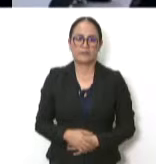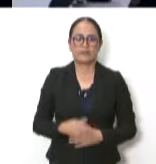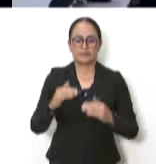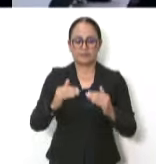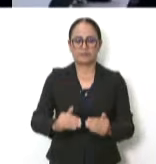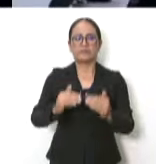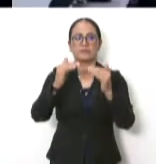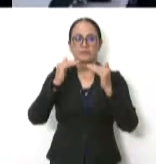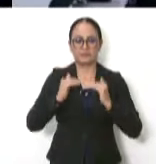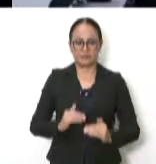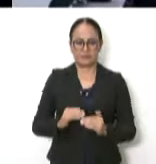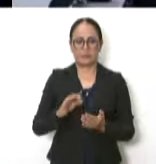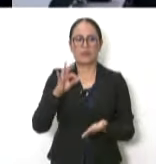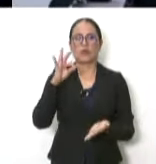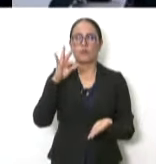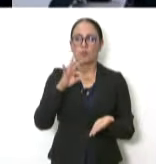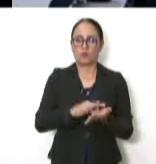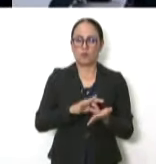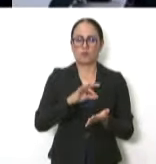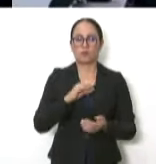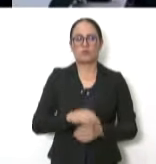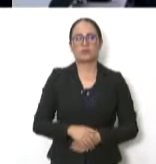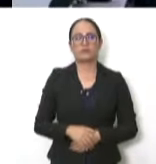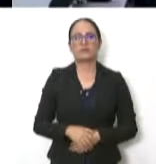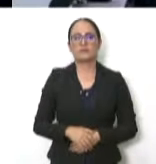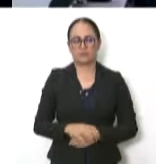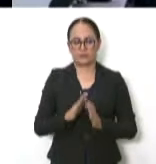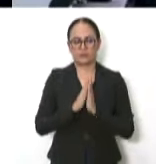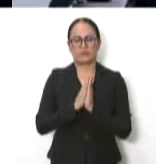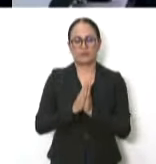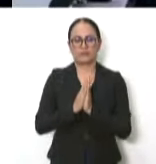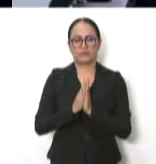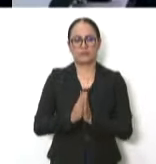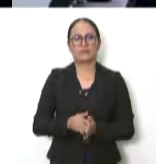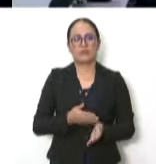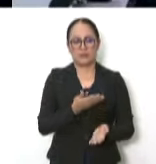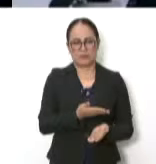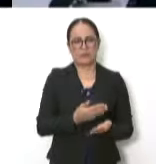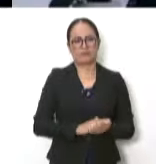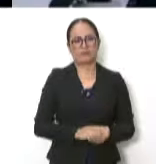Continuar con el siguiente punto del orden del día. Sea tan amable en